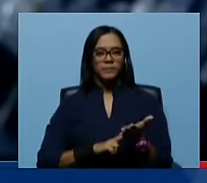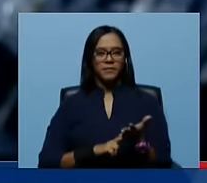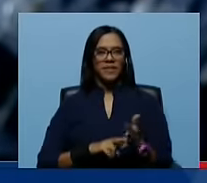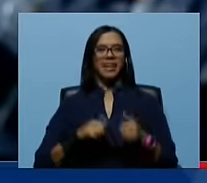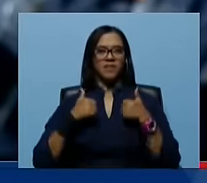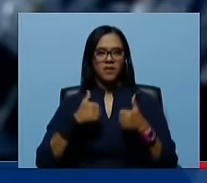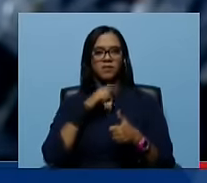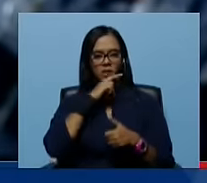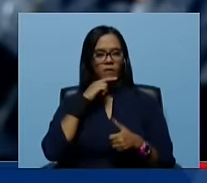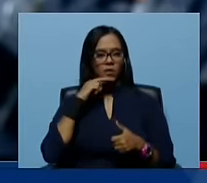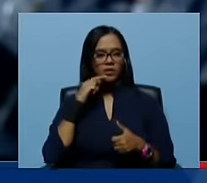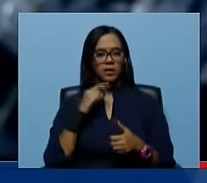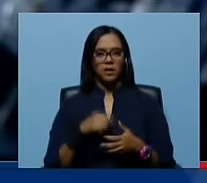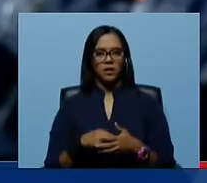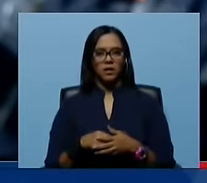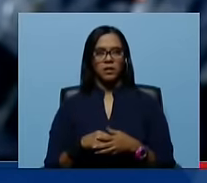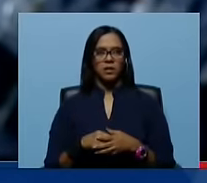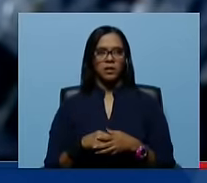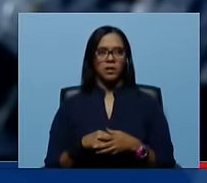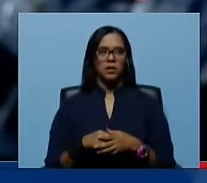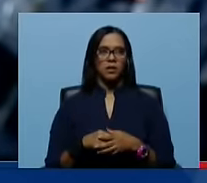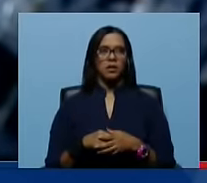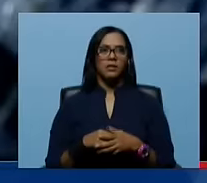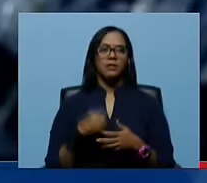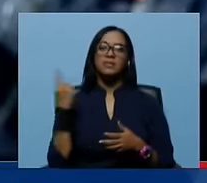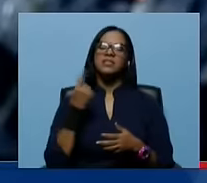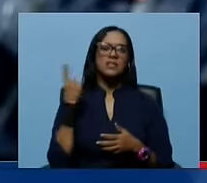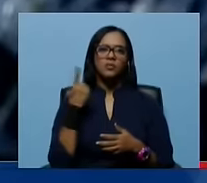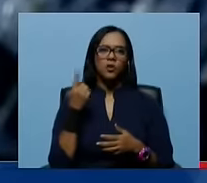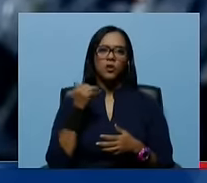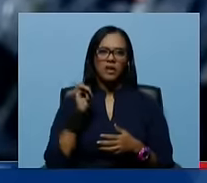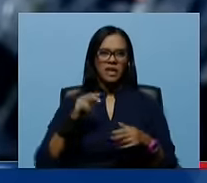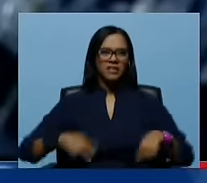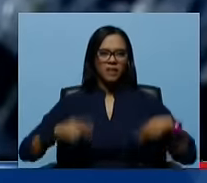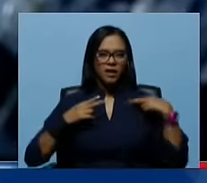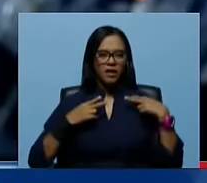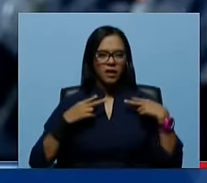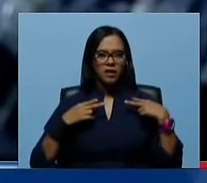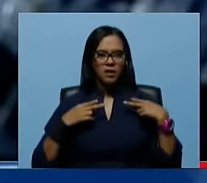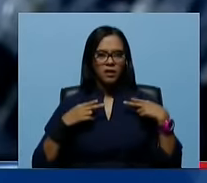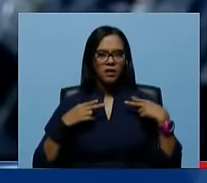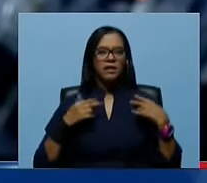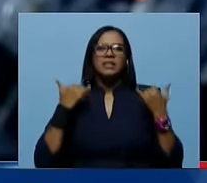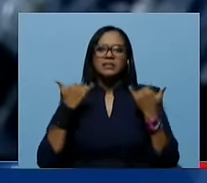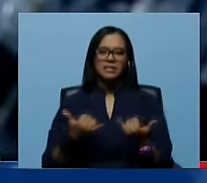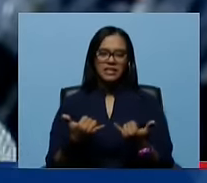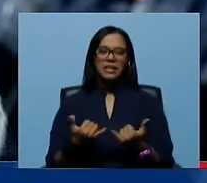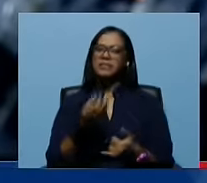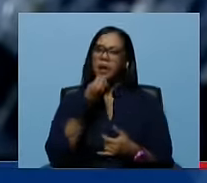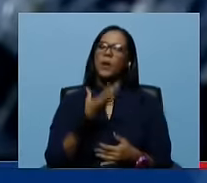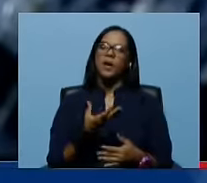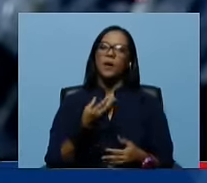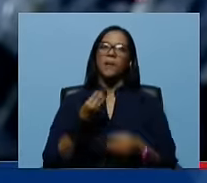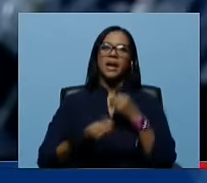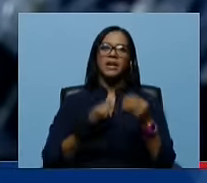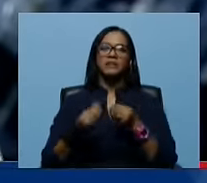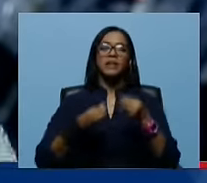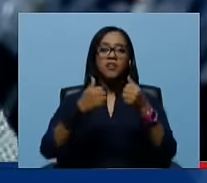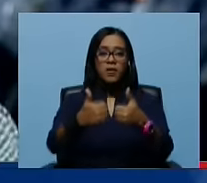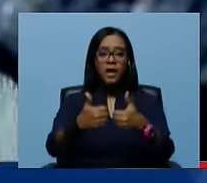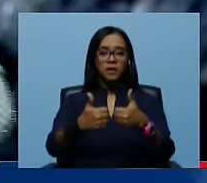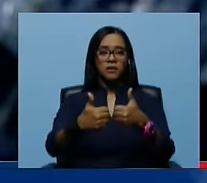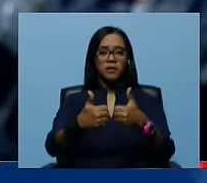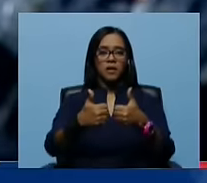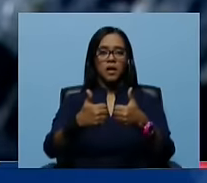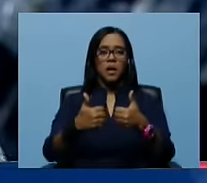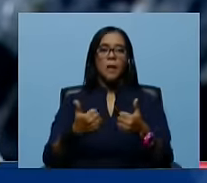sabrosa. Bueno, si solo existiera esta vida, ya sería suficiente para uno hacer el bien, para